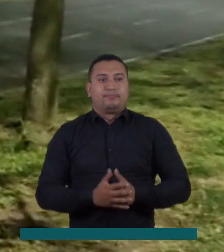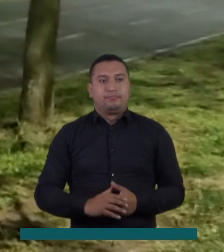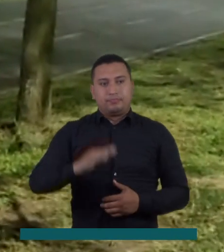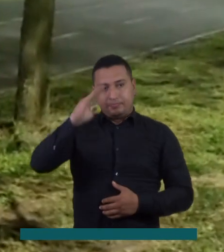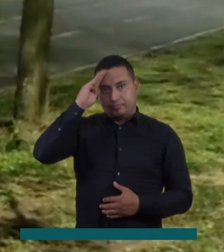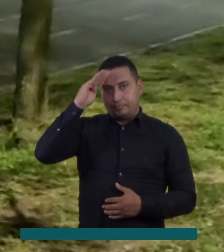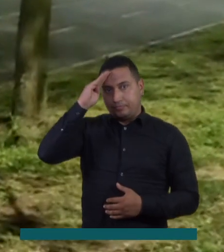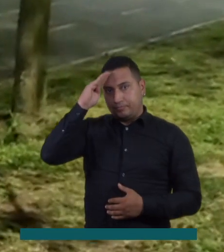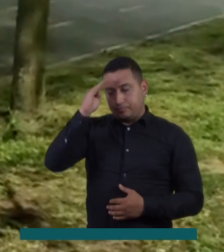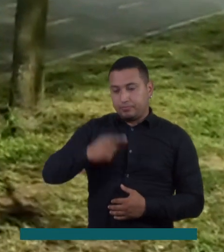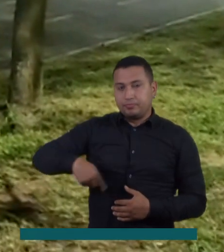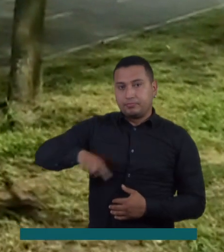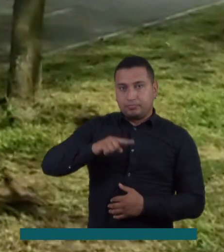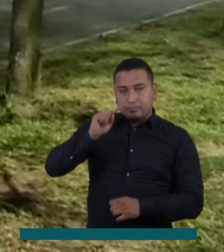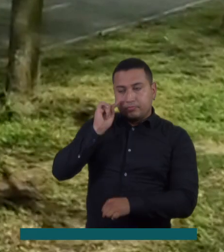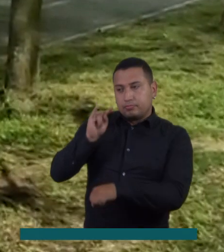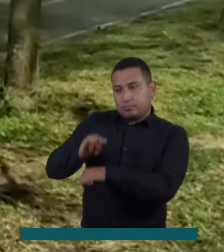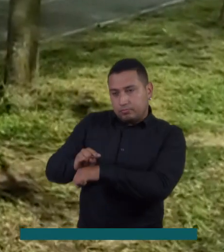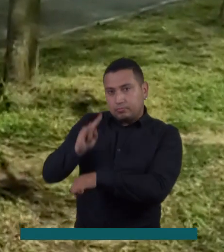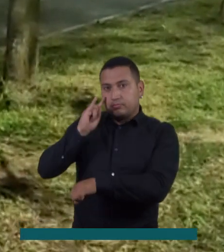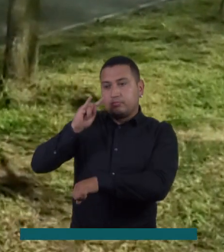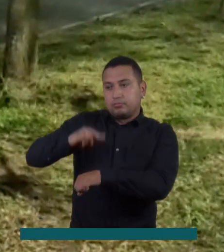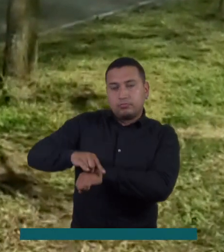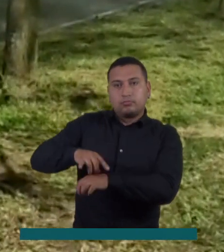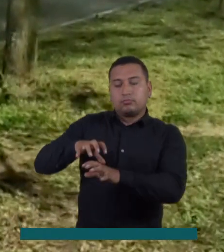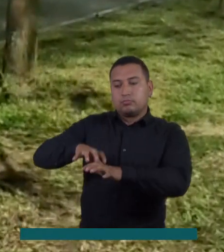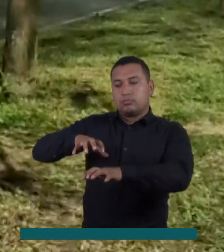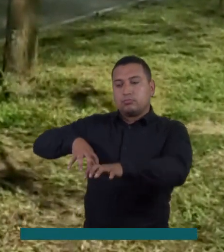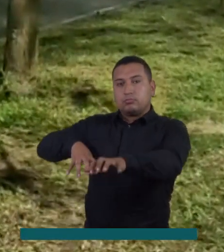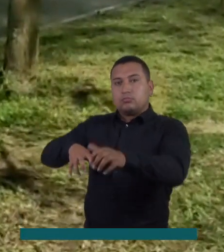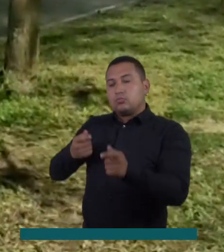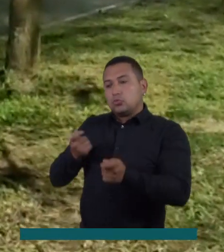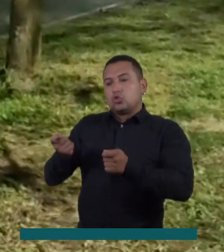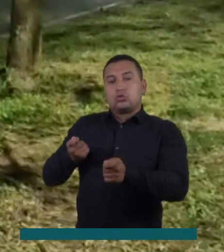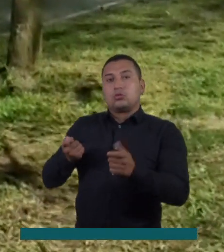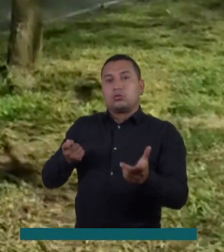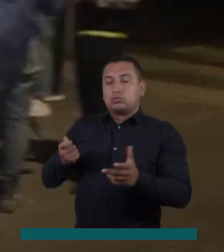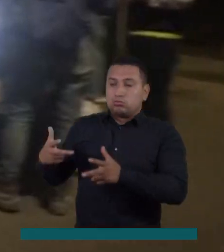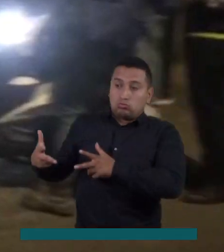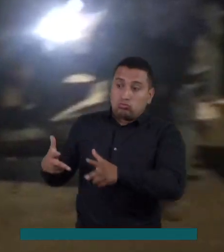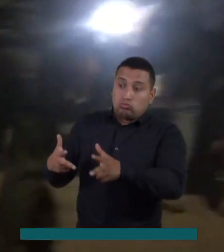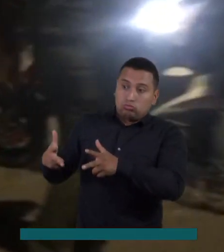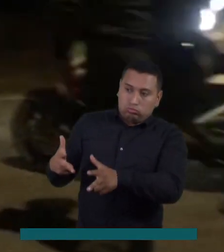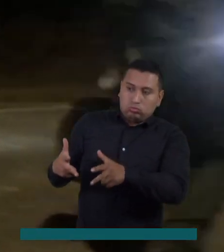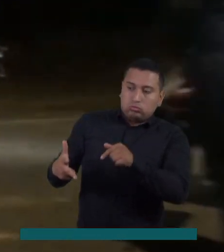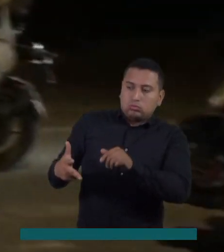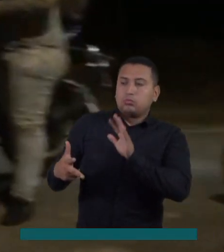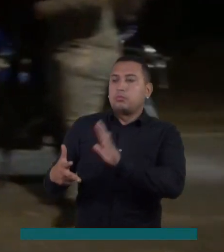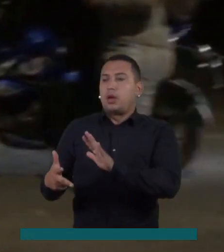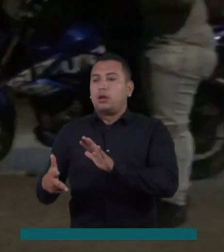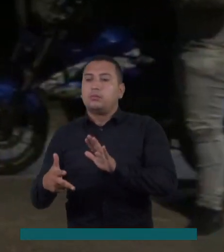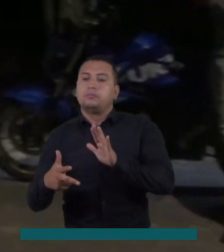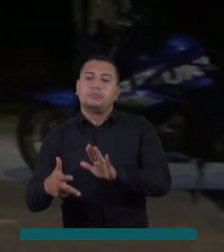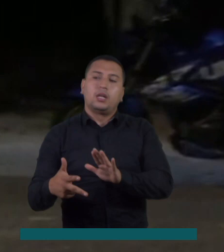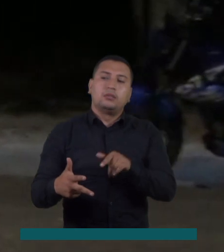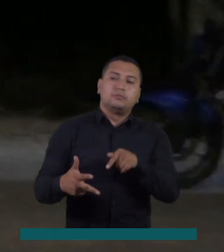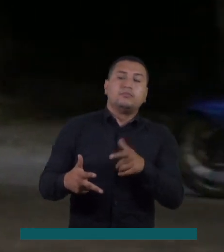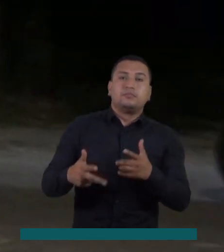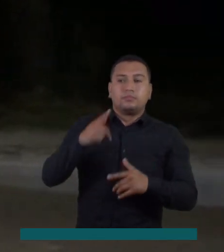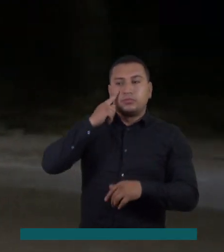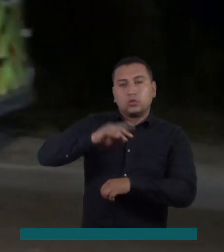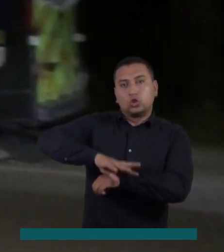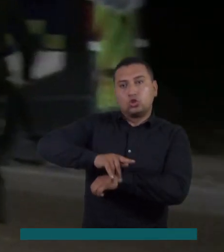local y seccional continuarán con la instalación de puestos de control y adelantando operativos para ubicar y recuperar vehículos robados